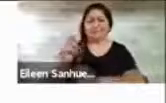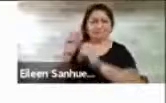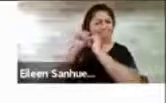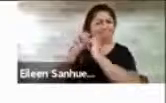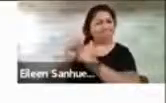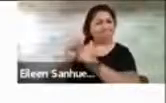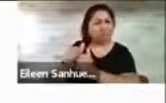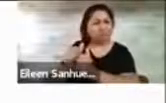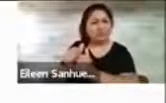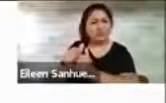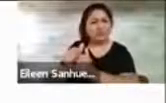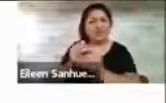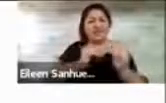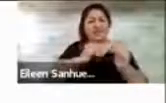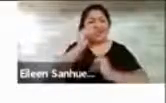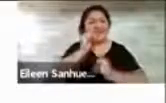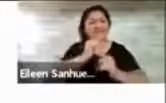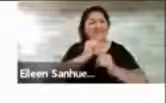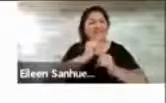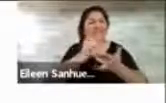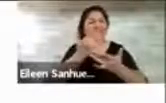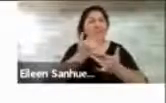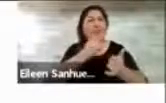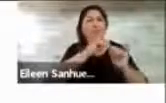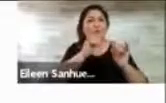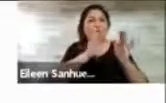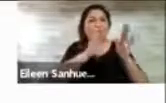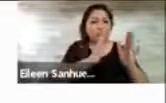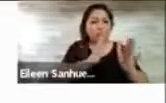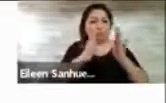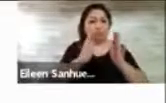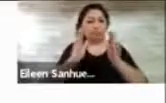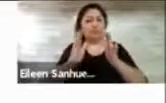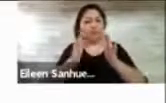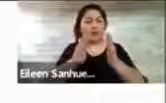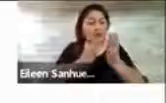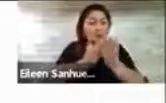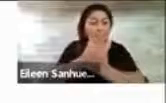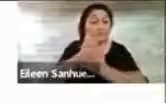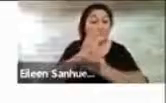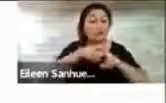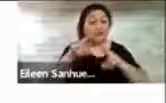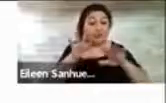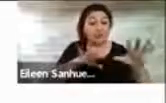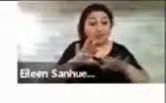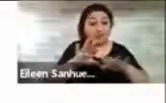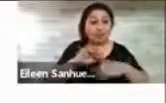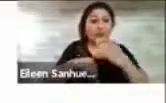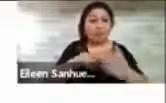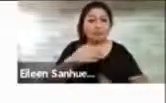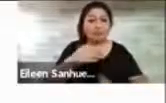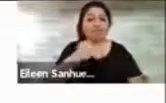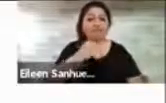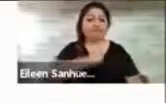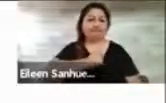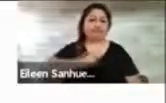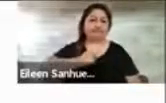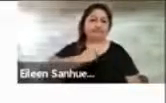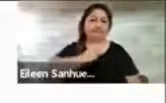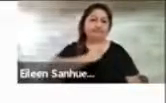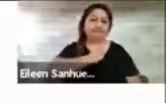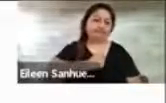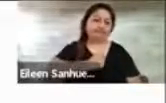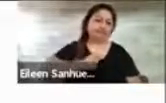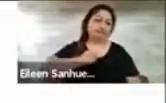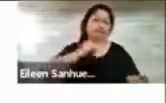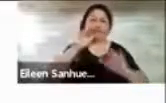algo lineal, empiezan a hacer las actividades, las entienden y ya se aburren. Si es que son como siempre las mismas actividades.